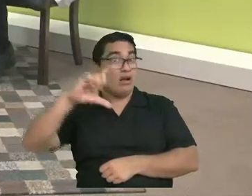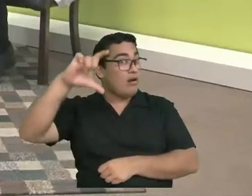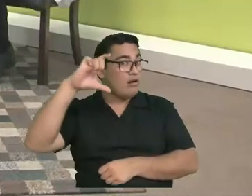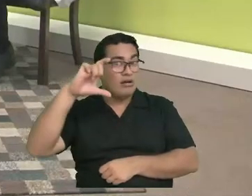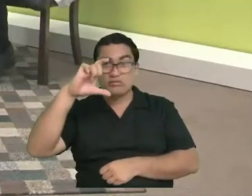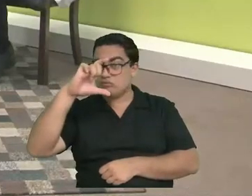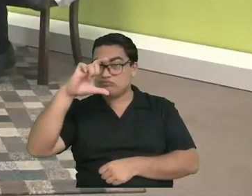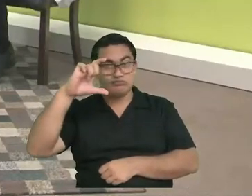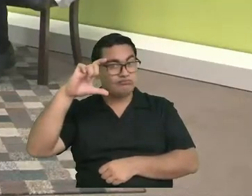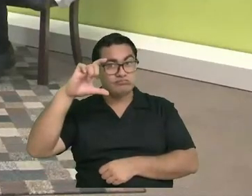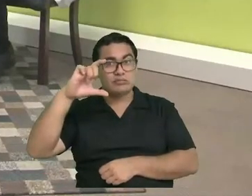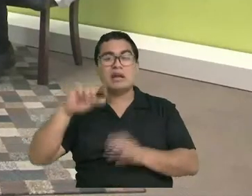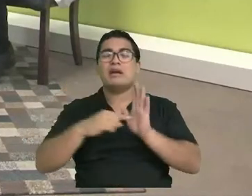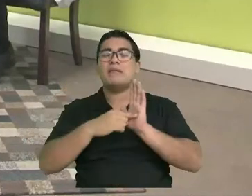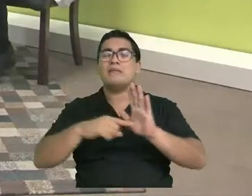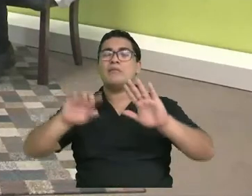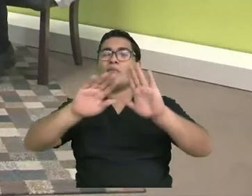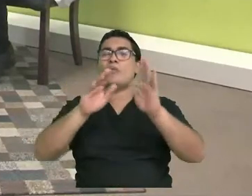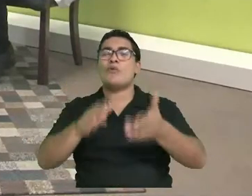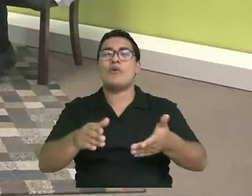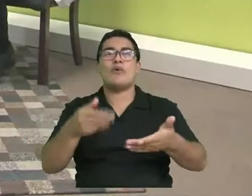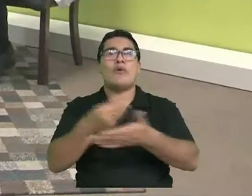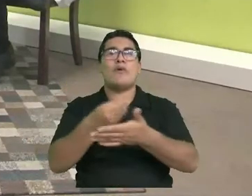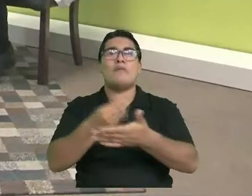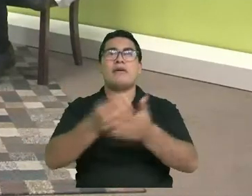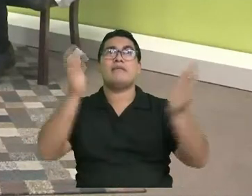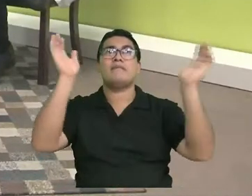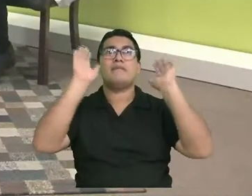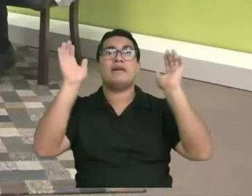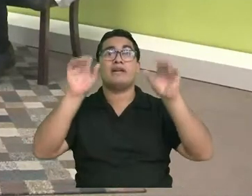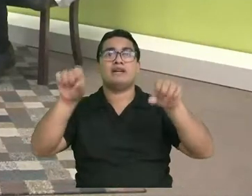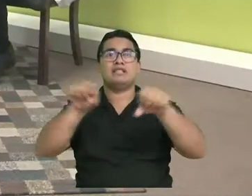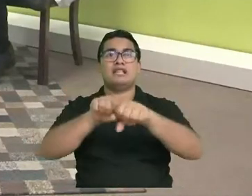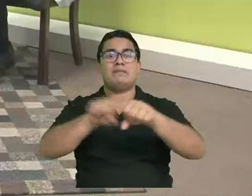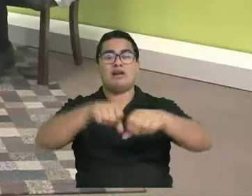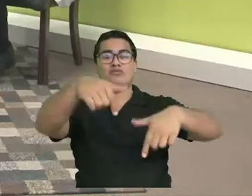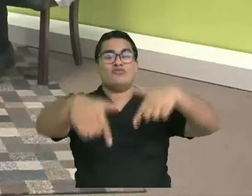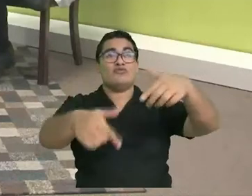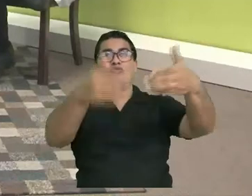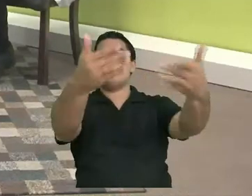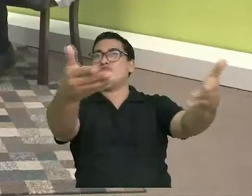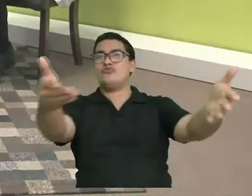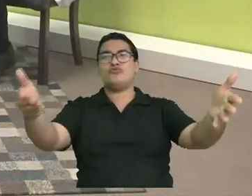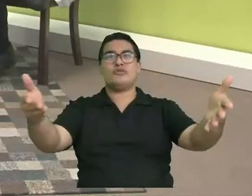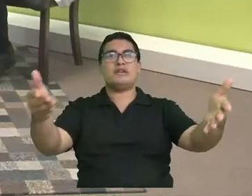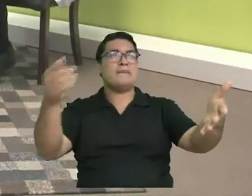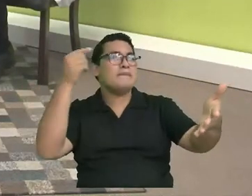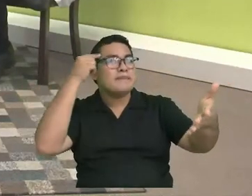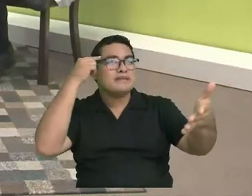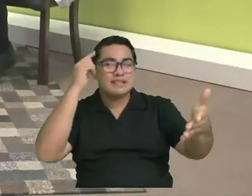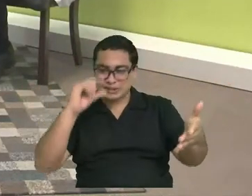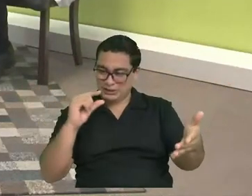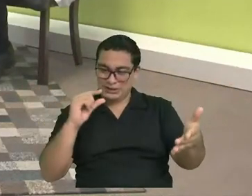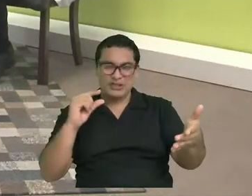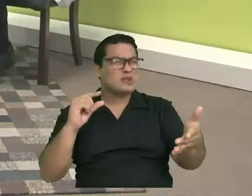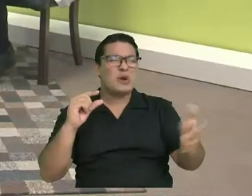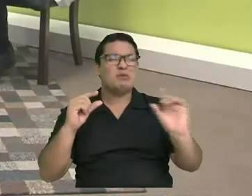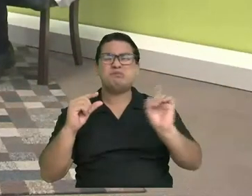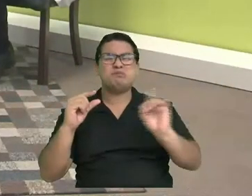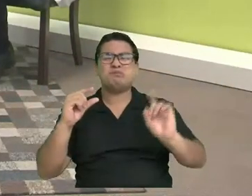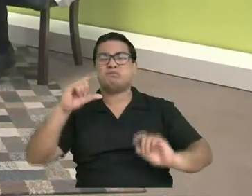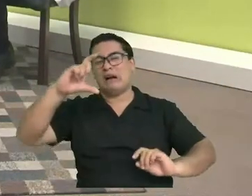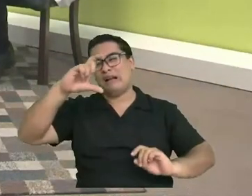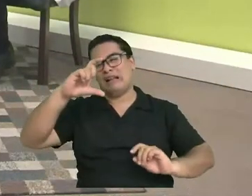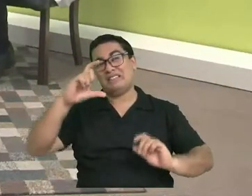que una mujer vaya al mercado, por ejemplo, o a la tienda y calcule esa distancia del tacón